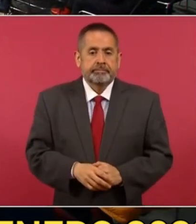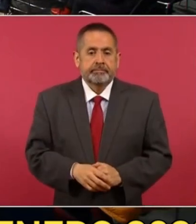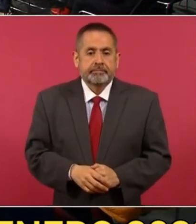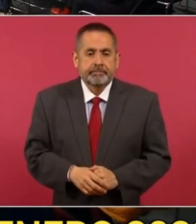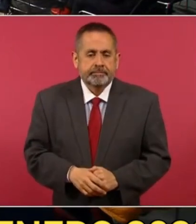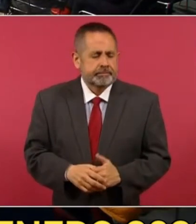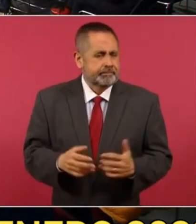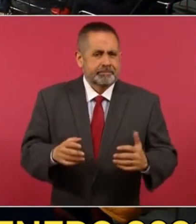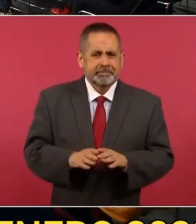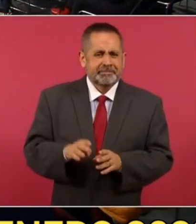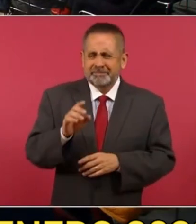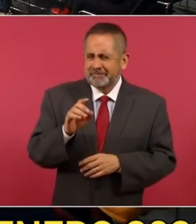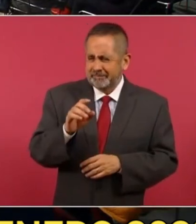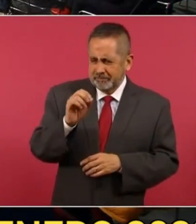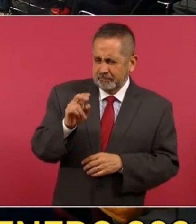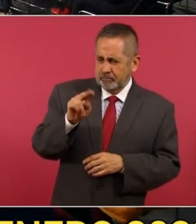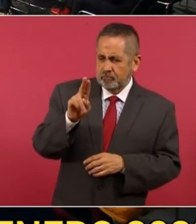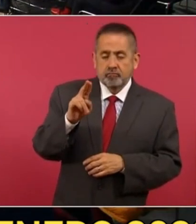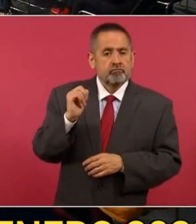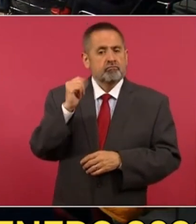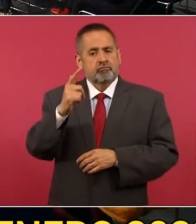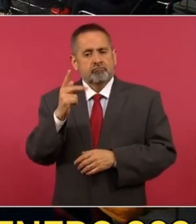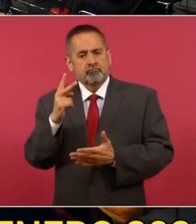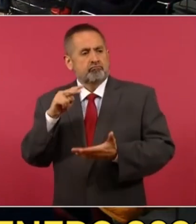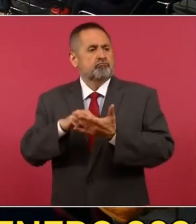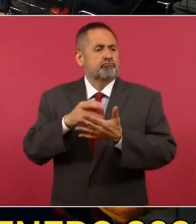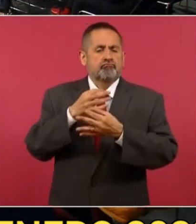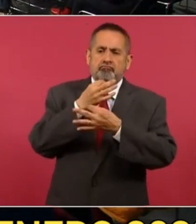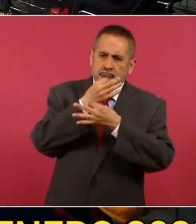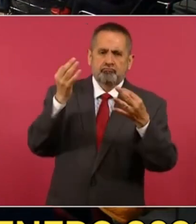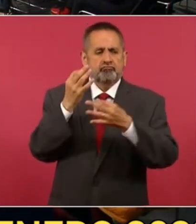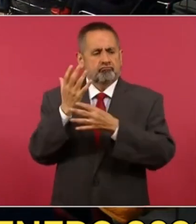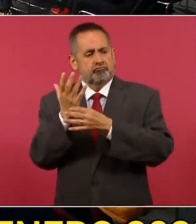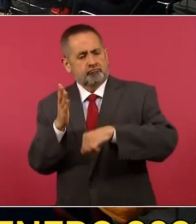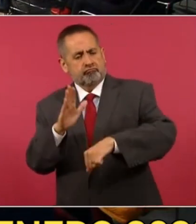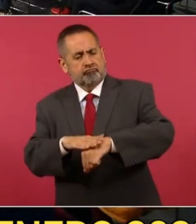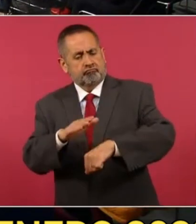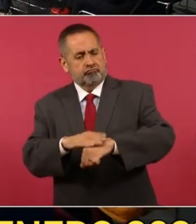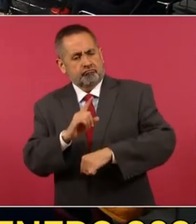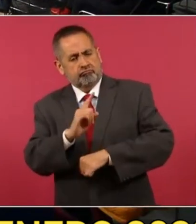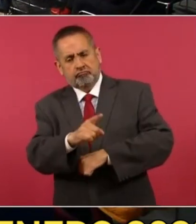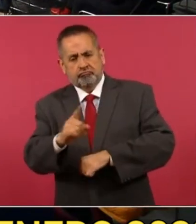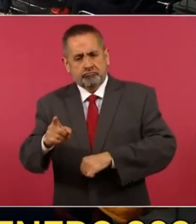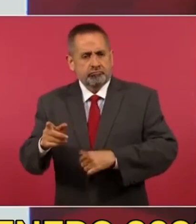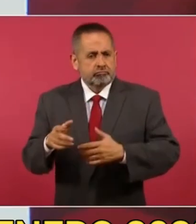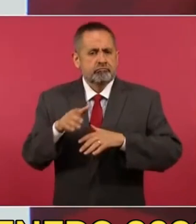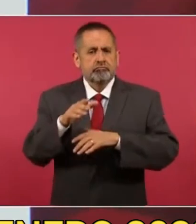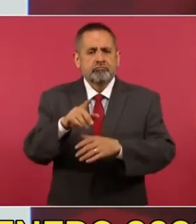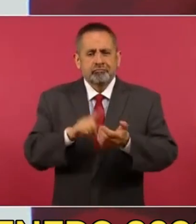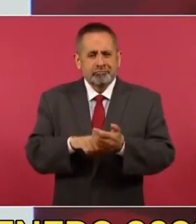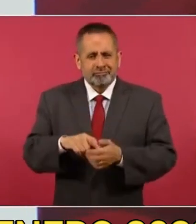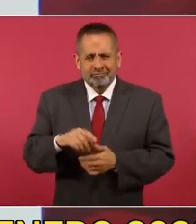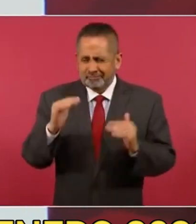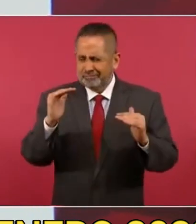cuando la ONU ha hecho un pronunciamiento en los últimos tiempos sobre la